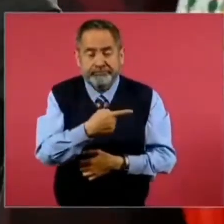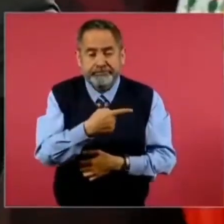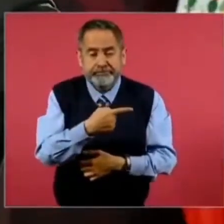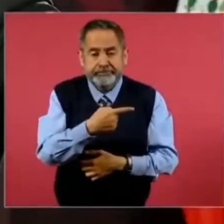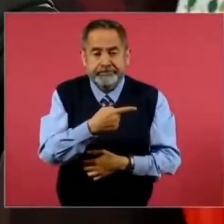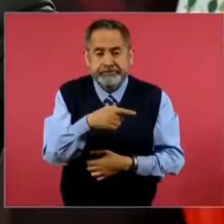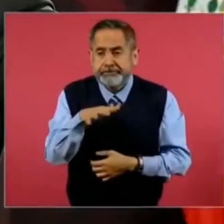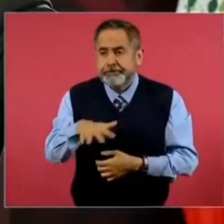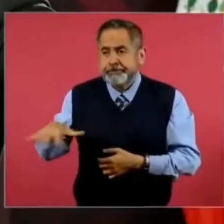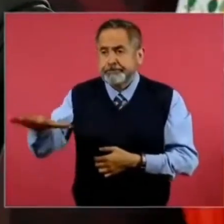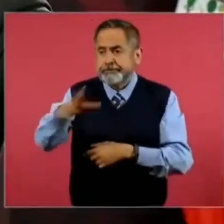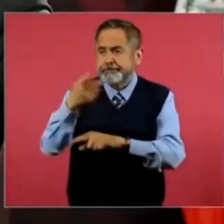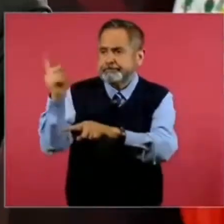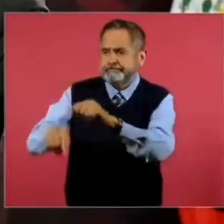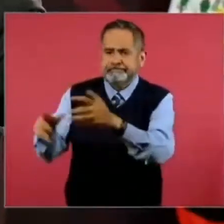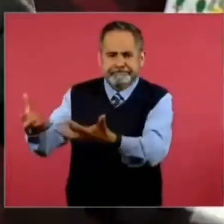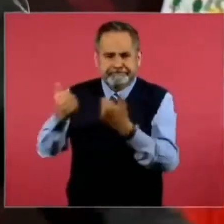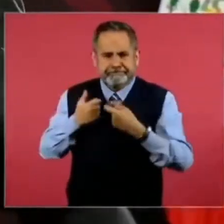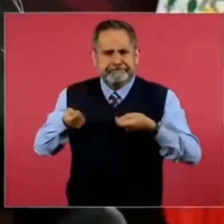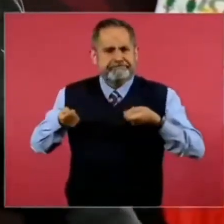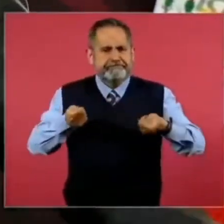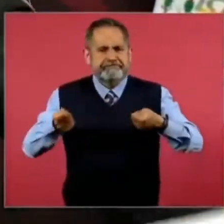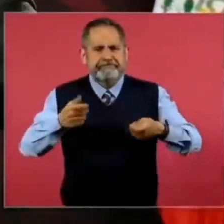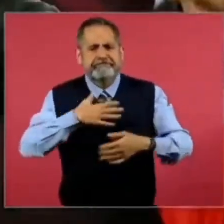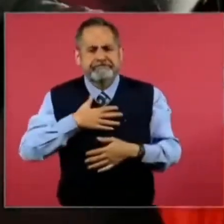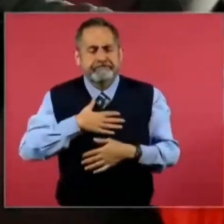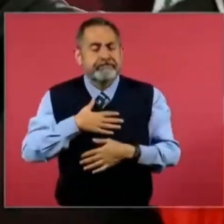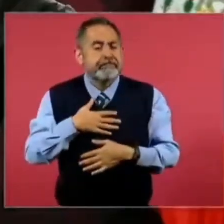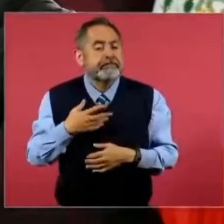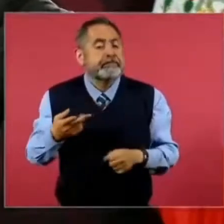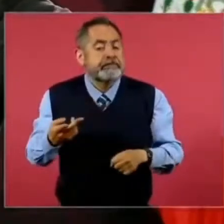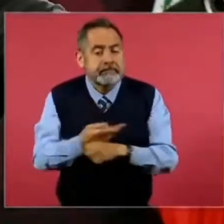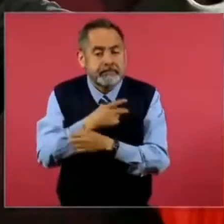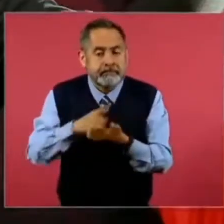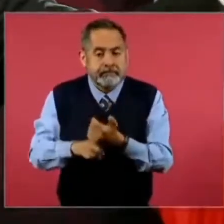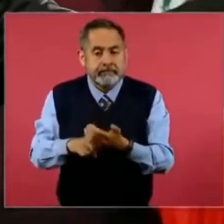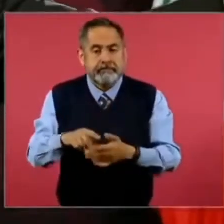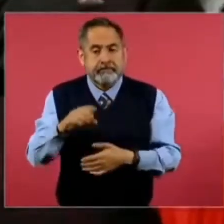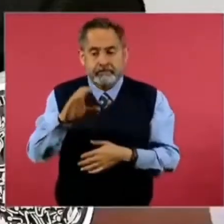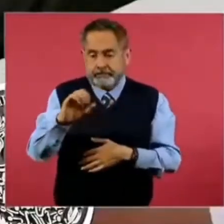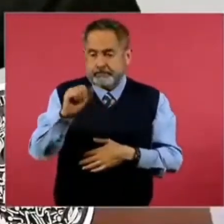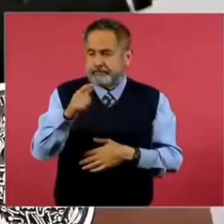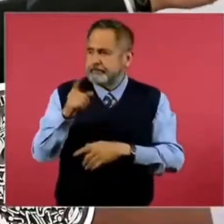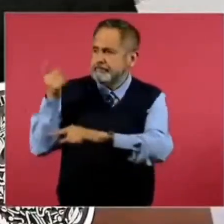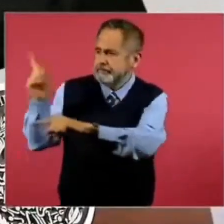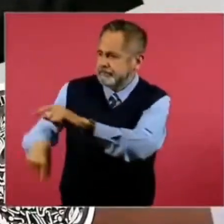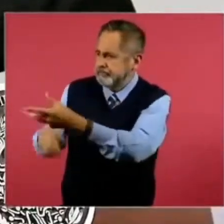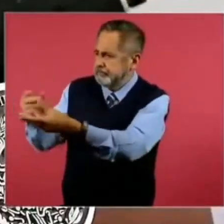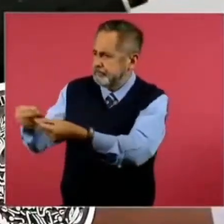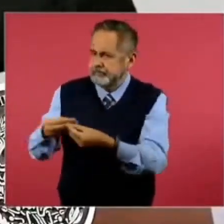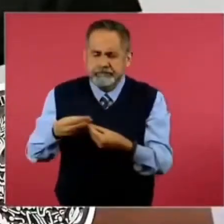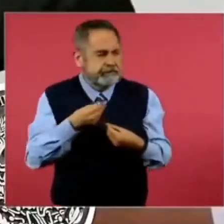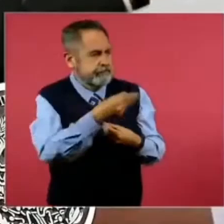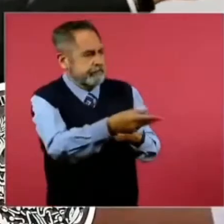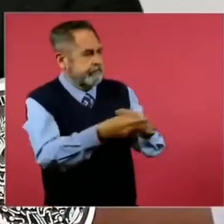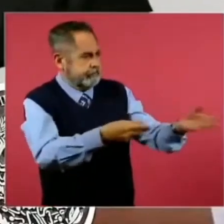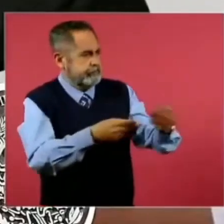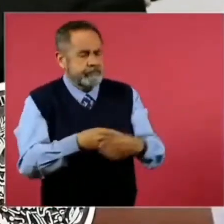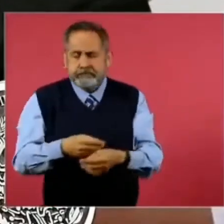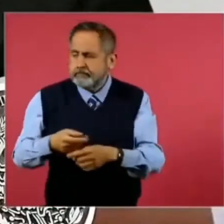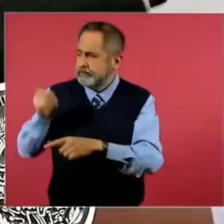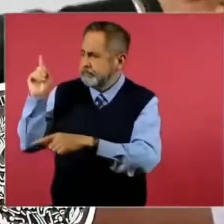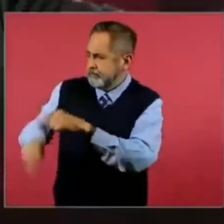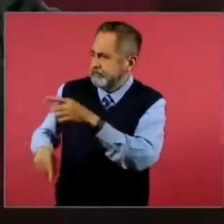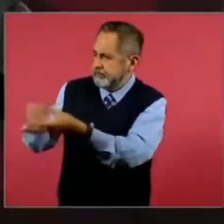del pueblo y de la nación y empezó a entregarlos, esos bienes del pueblo,